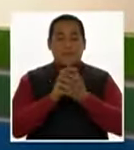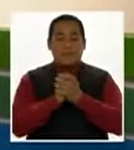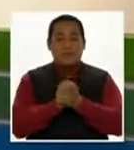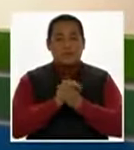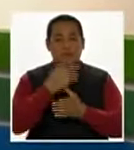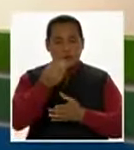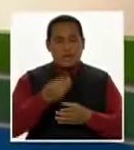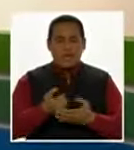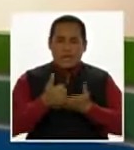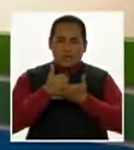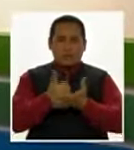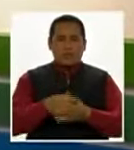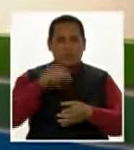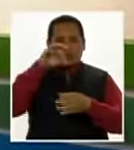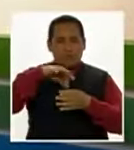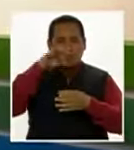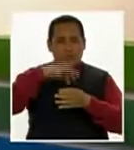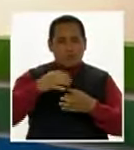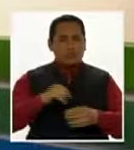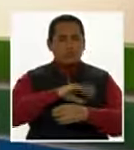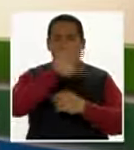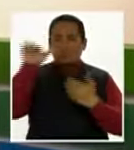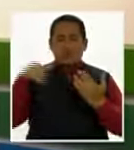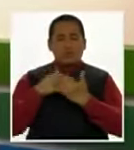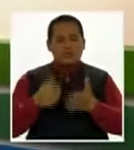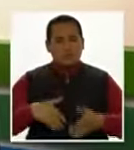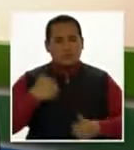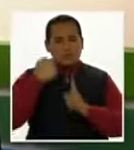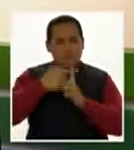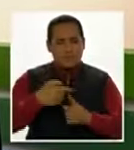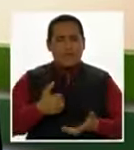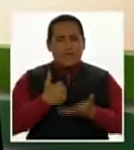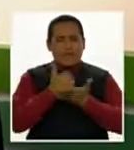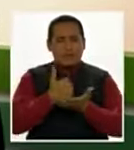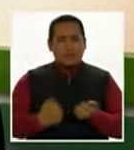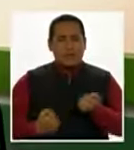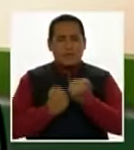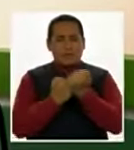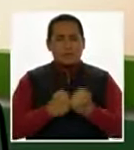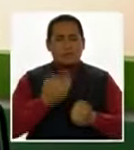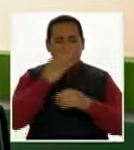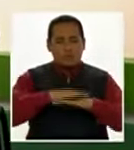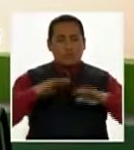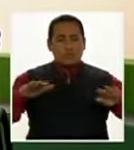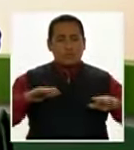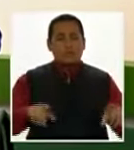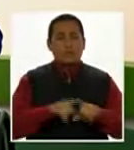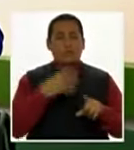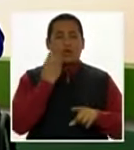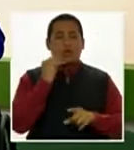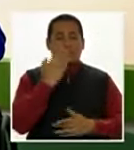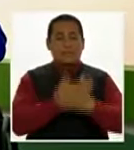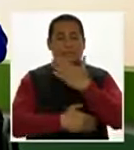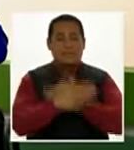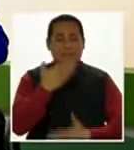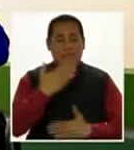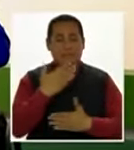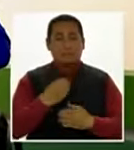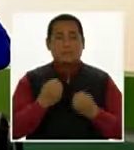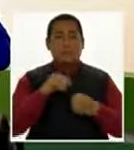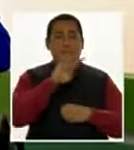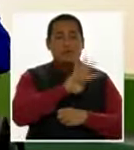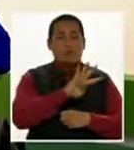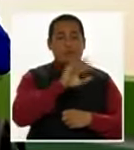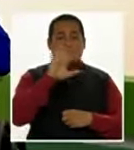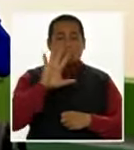Así es, amigos. Colaboremos con la Teletón. Todos sumémonos a esta gran causa por los niños y jóvenes con